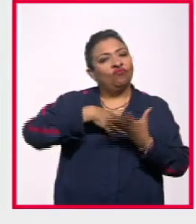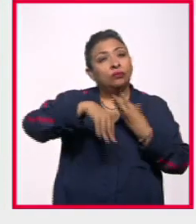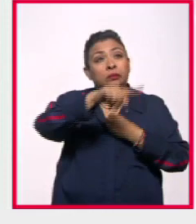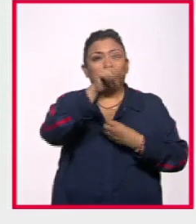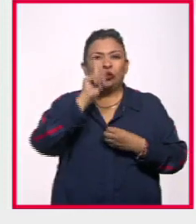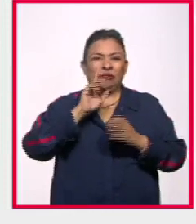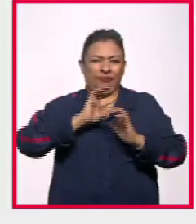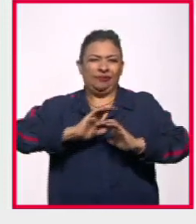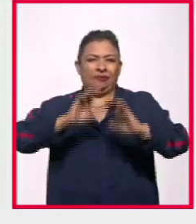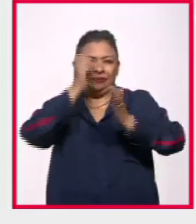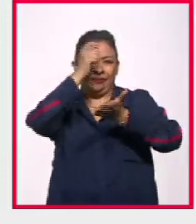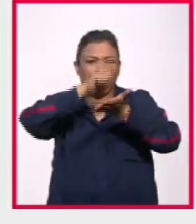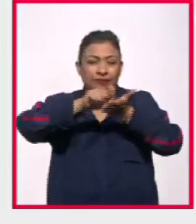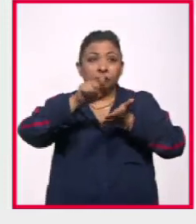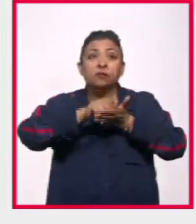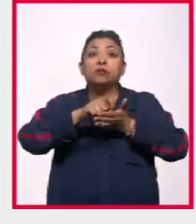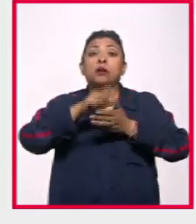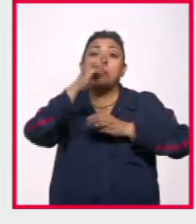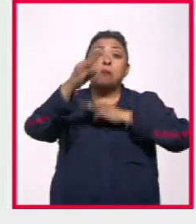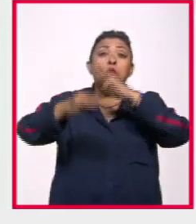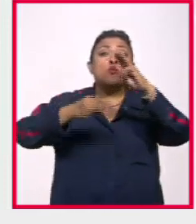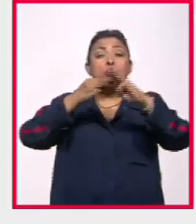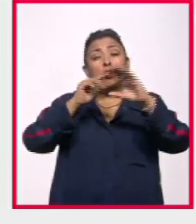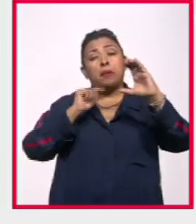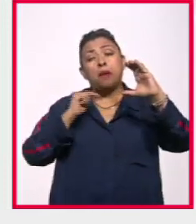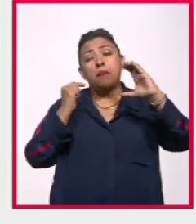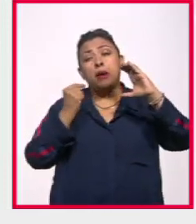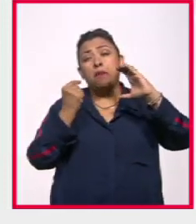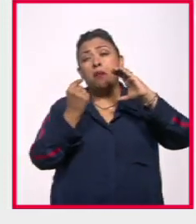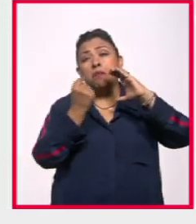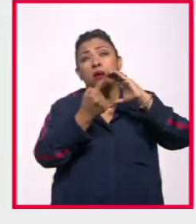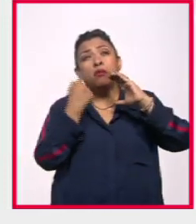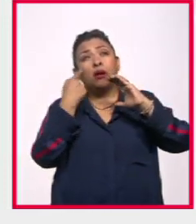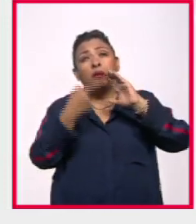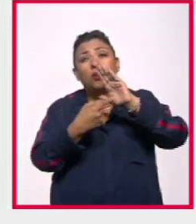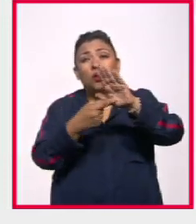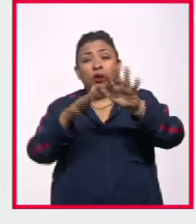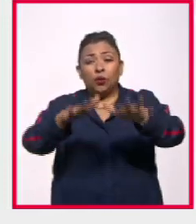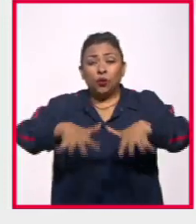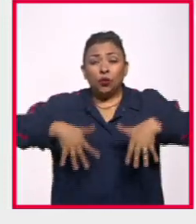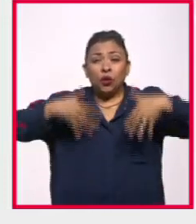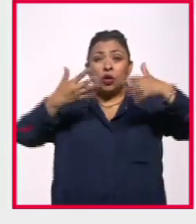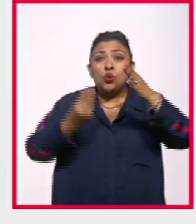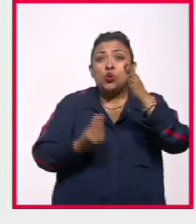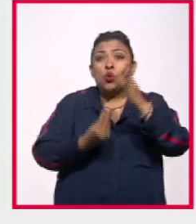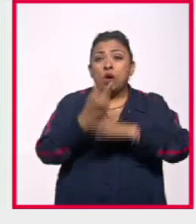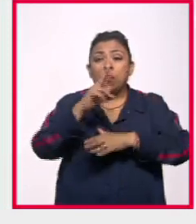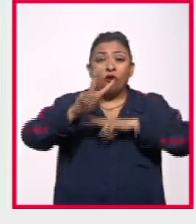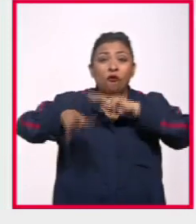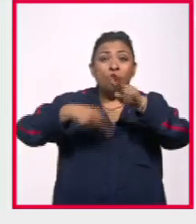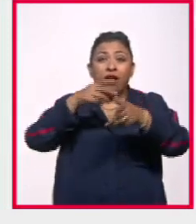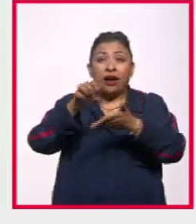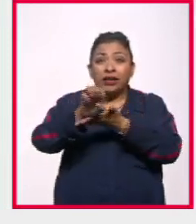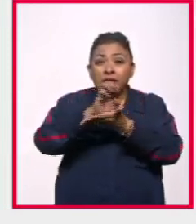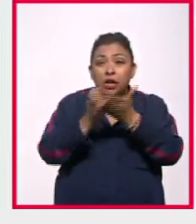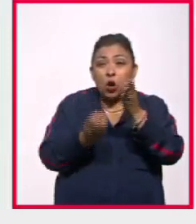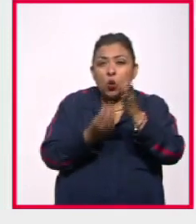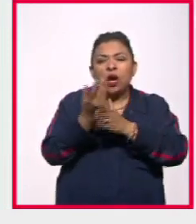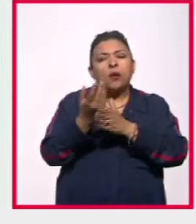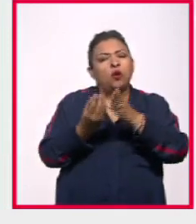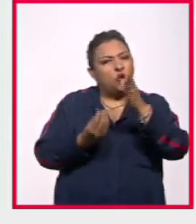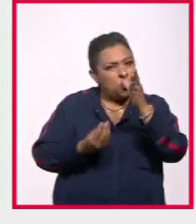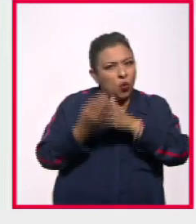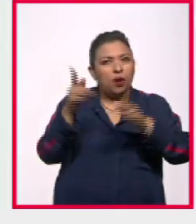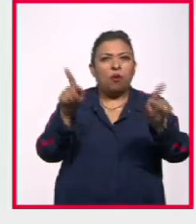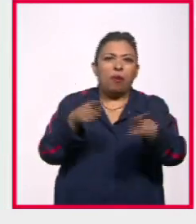intérprete y compositora ha recorrido el mundo entero presentando un espectáculo nuevo en cada escenario que pisa, entregando en su